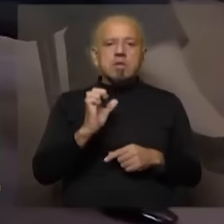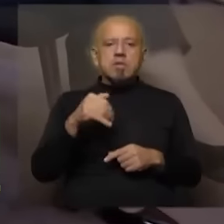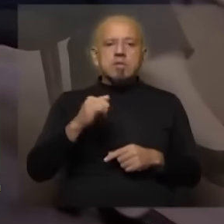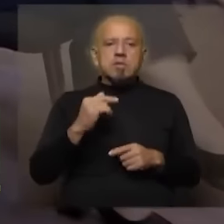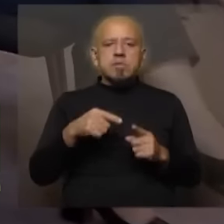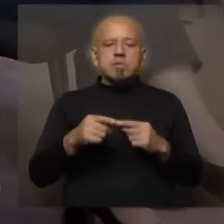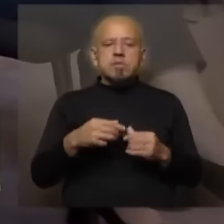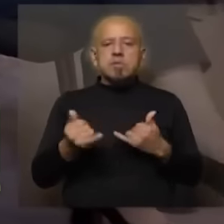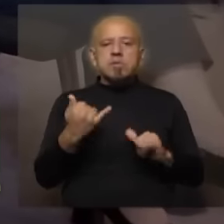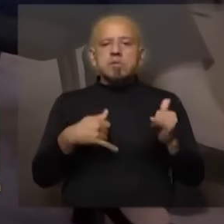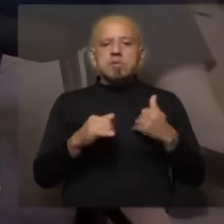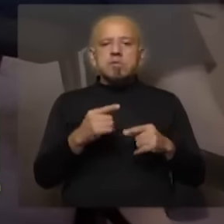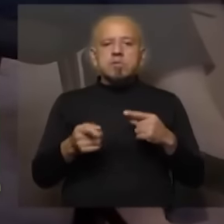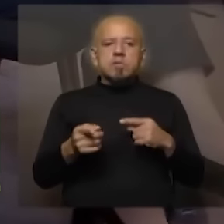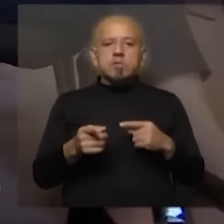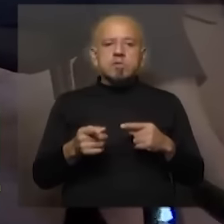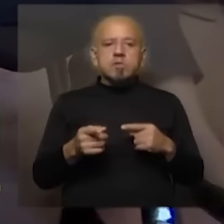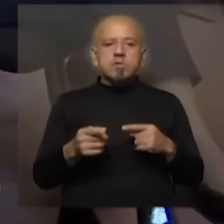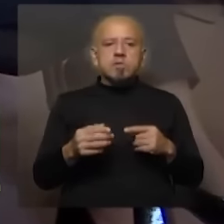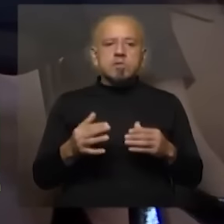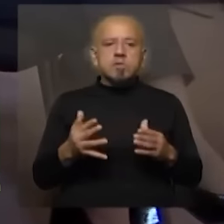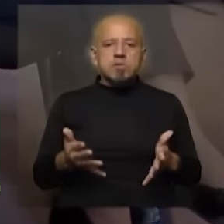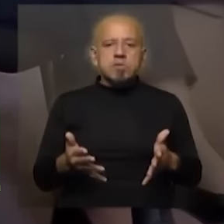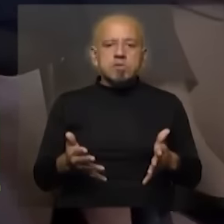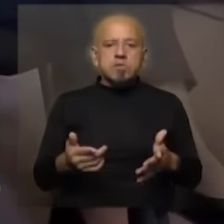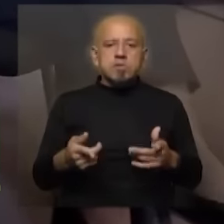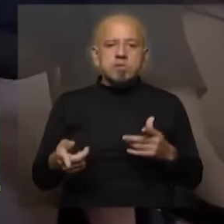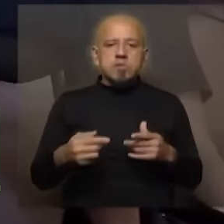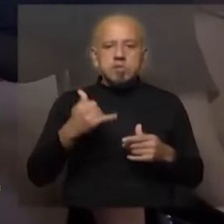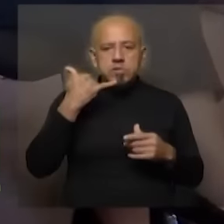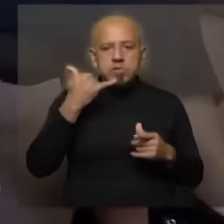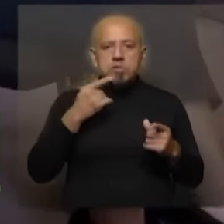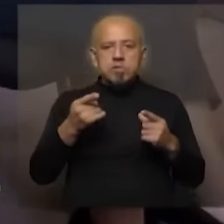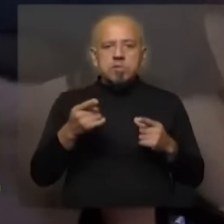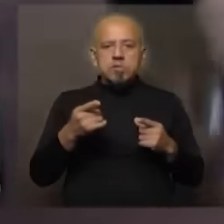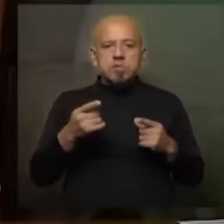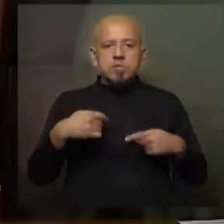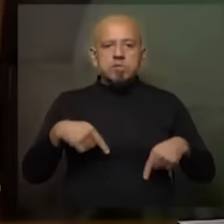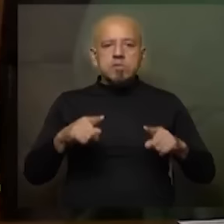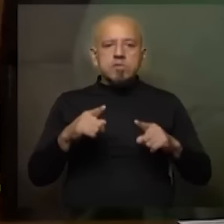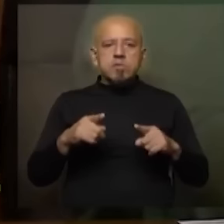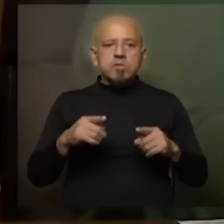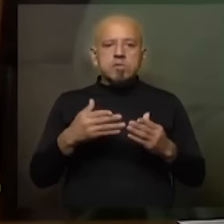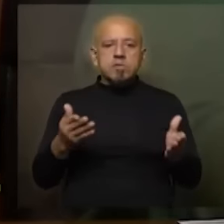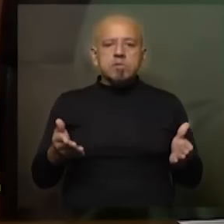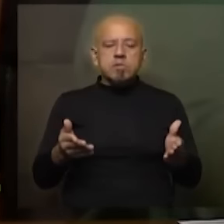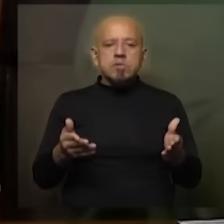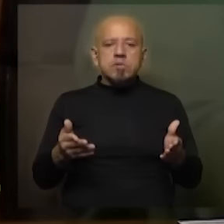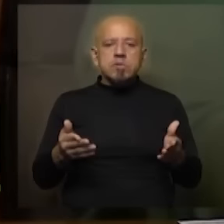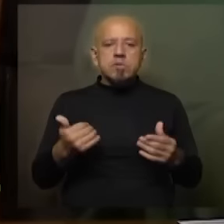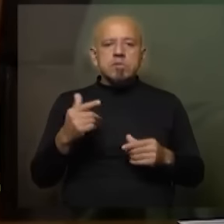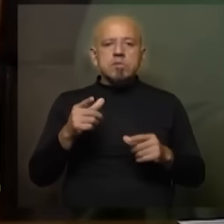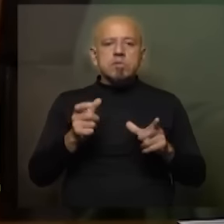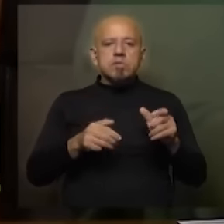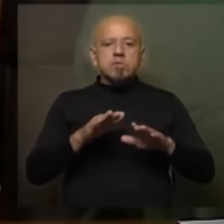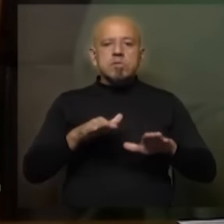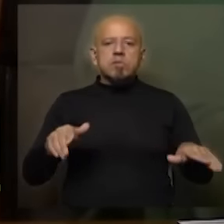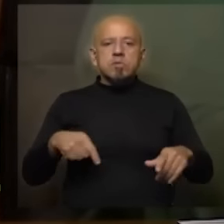de la información en tiempo real a teléfonos de personas referentes al tratarse de menores.